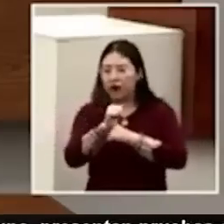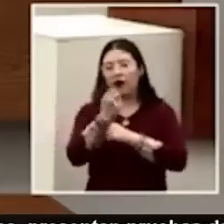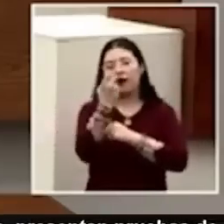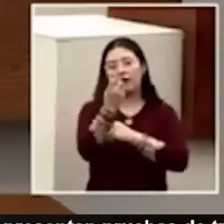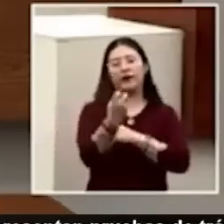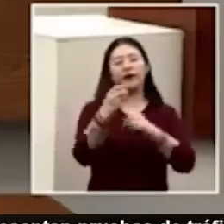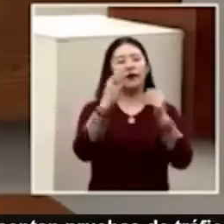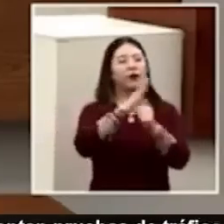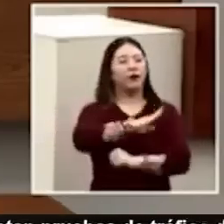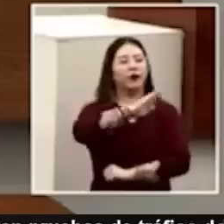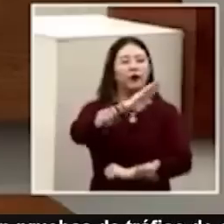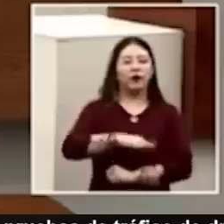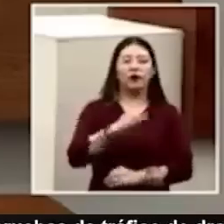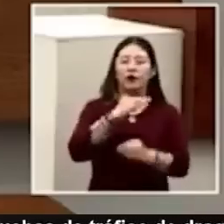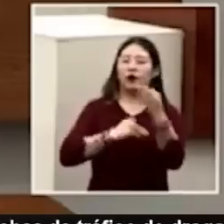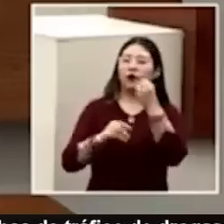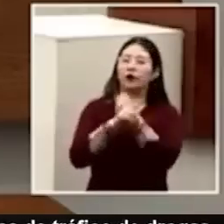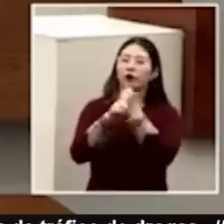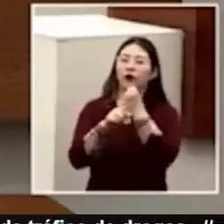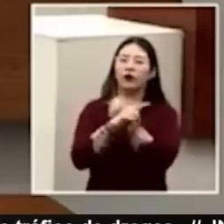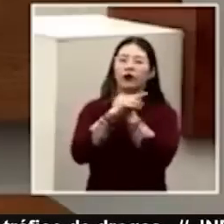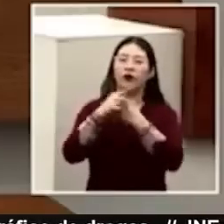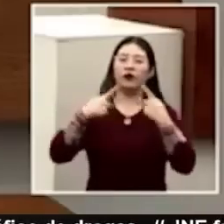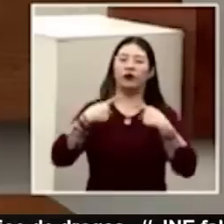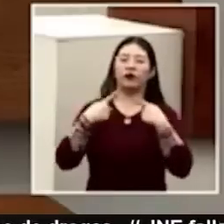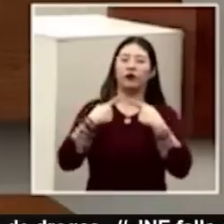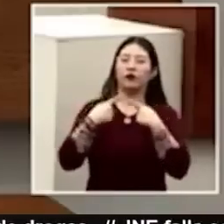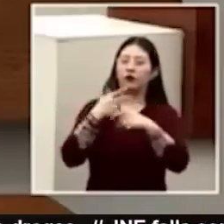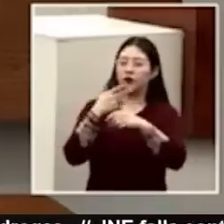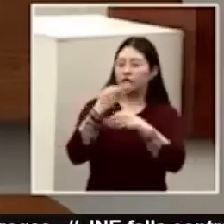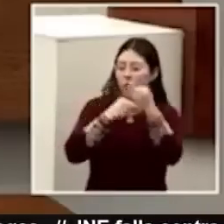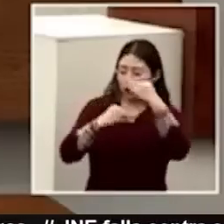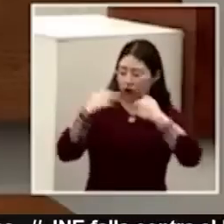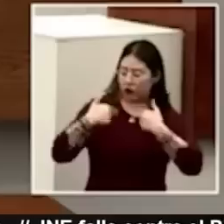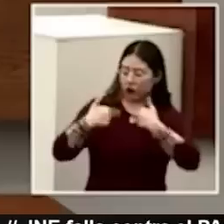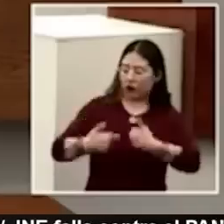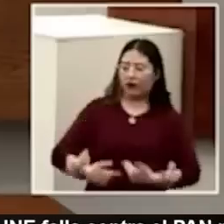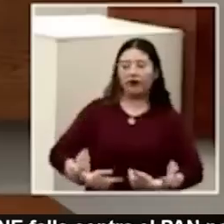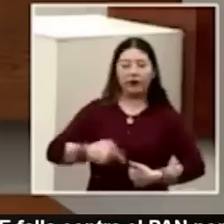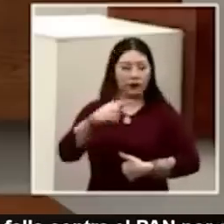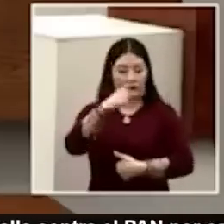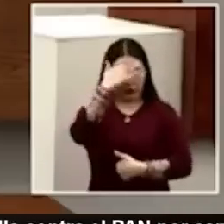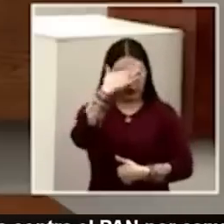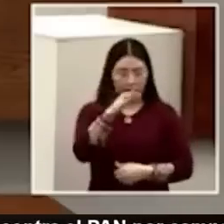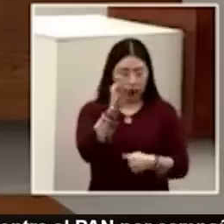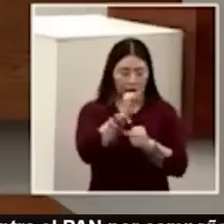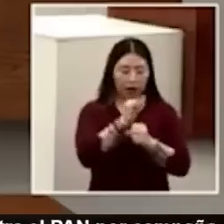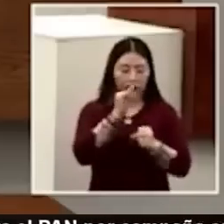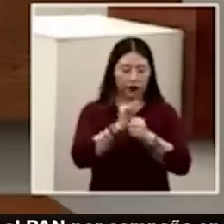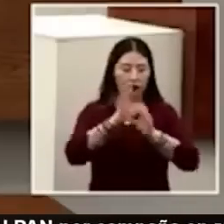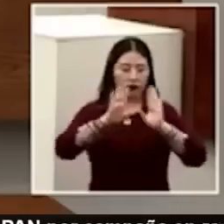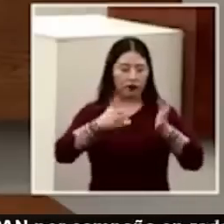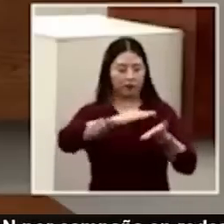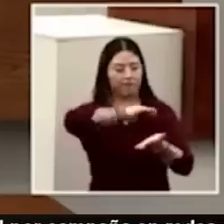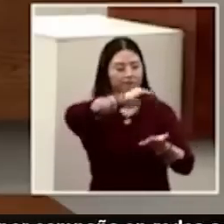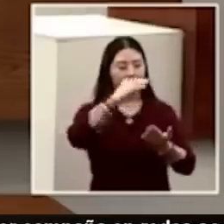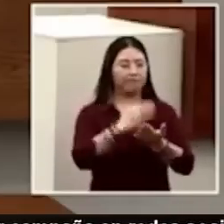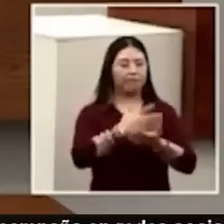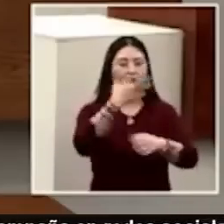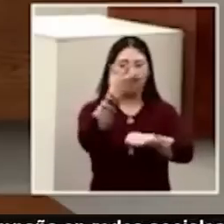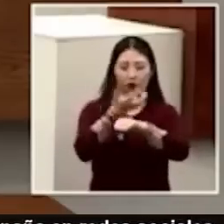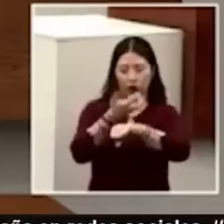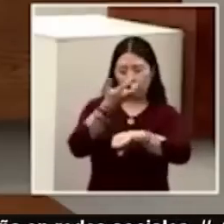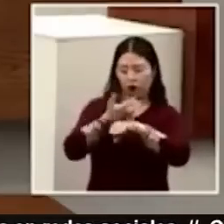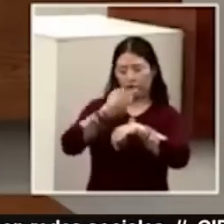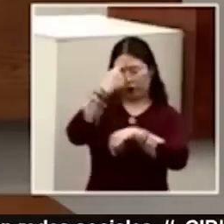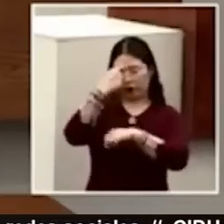un crimen de lesa humanidad y por eso afortunadamente ya está detenido en los Estados Unidos